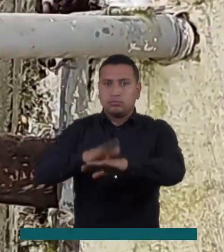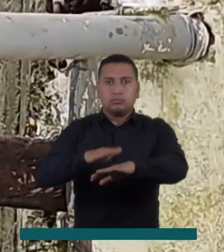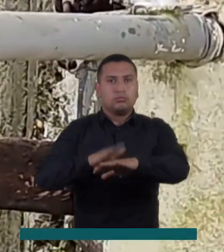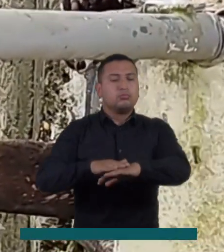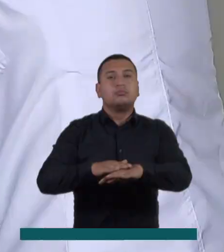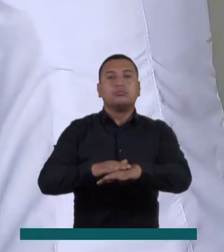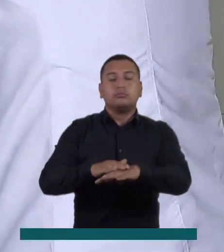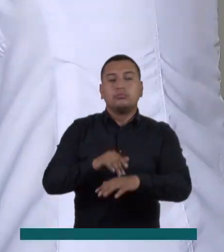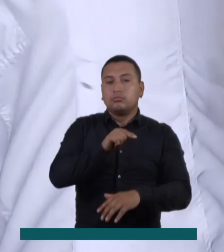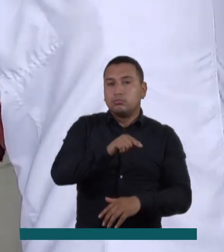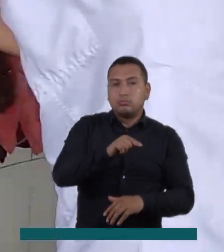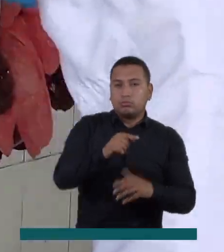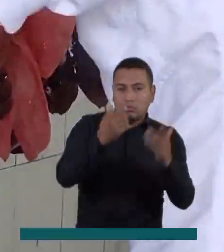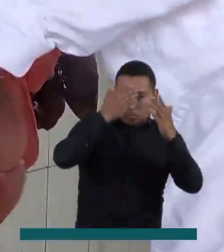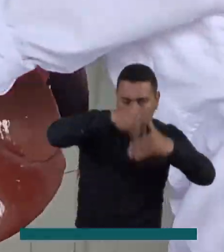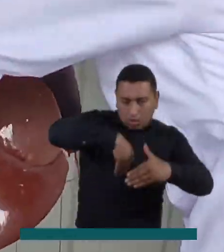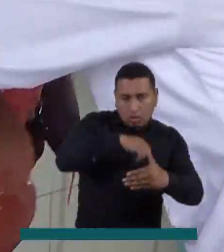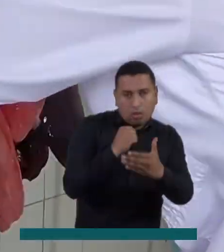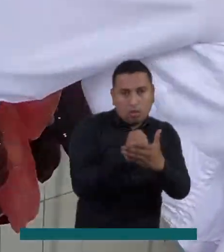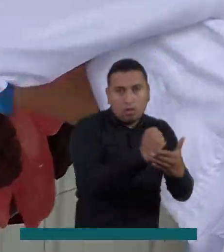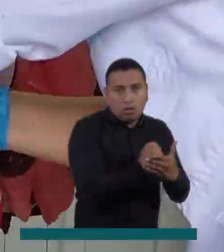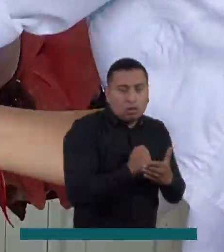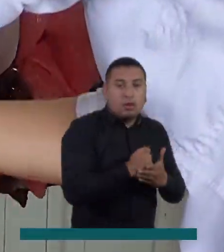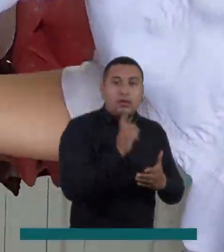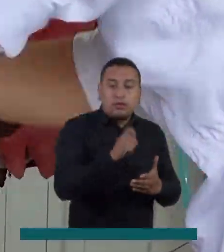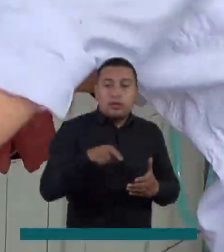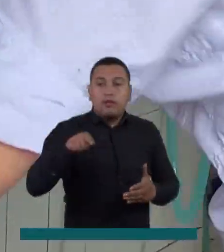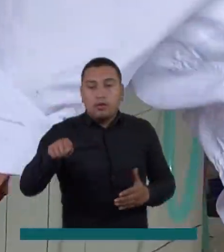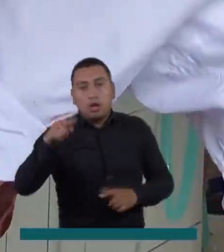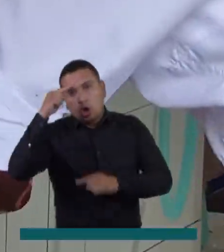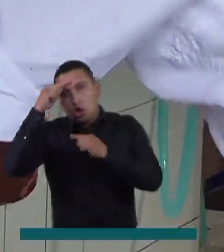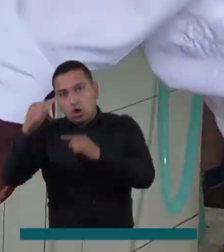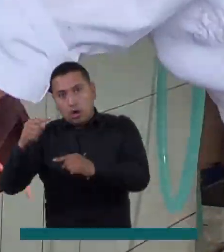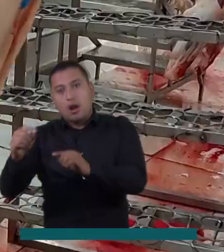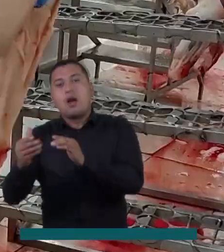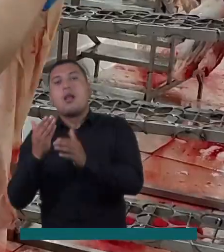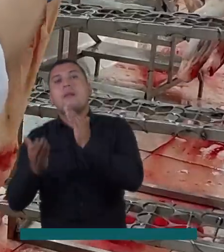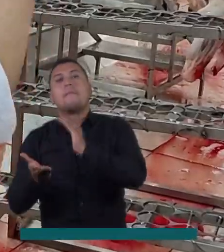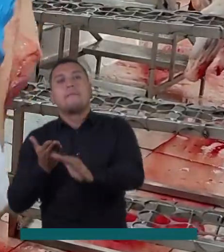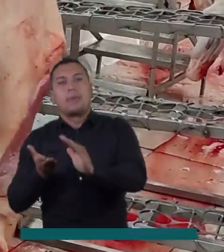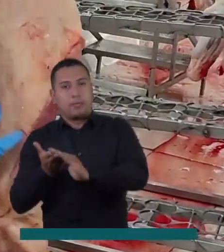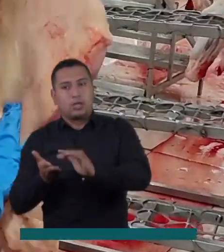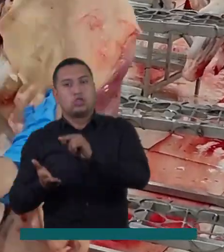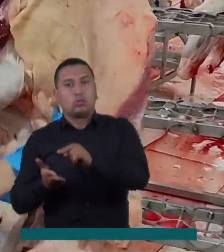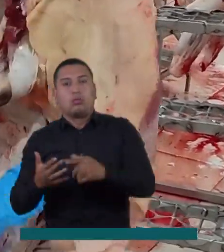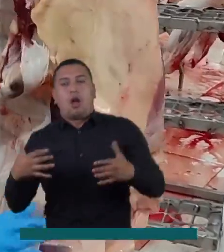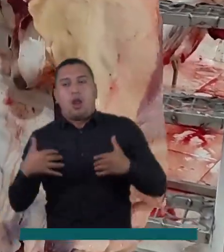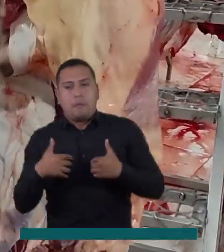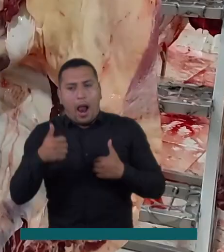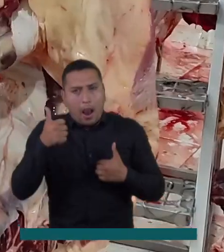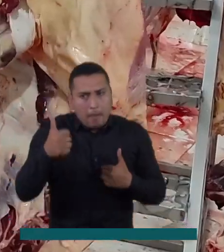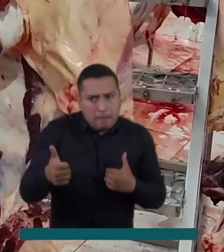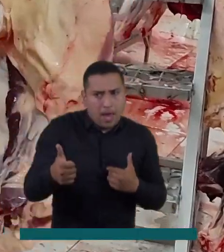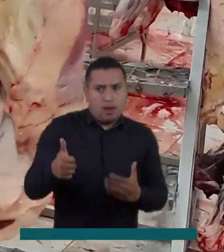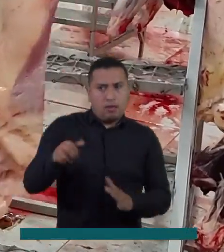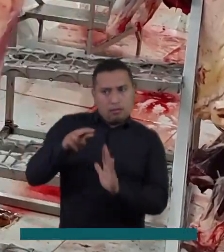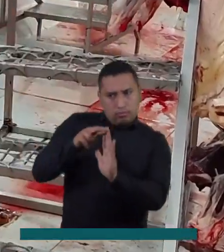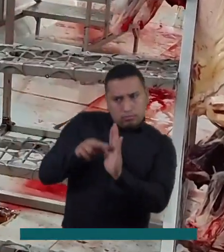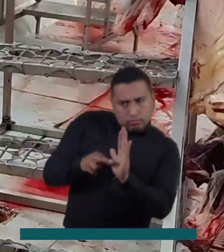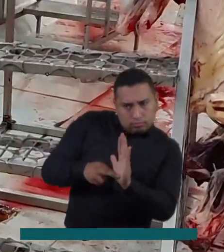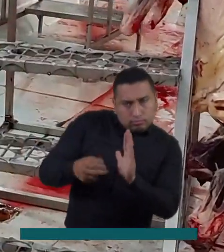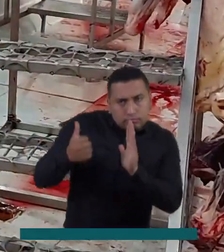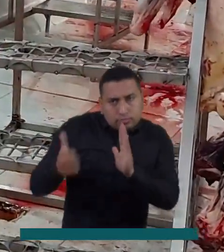todos aquellos que no se realizan en la planta de beneficio animal, donde evalúan las condiciones de los animales y el cumplimiento de los